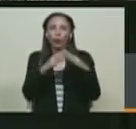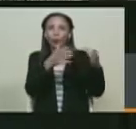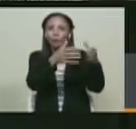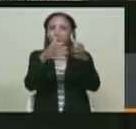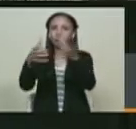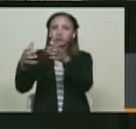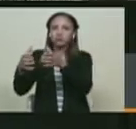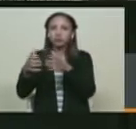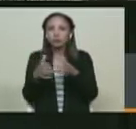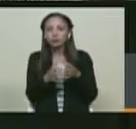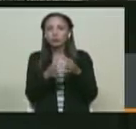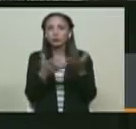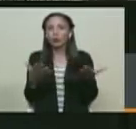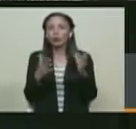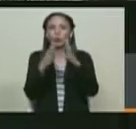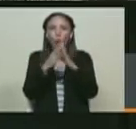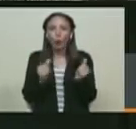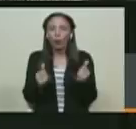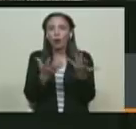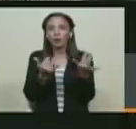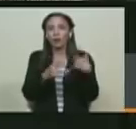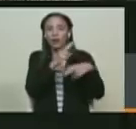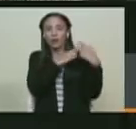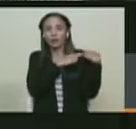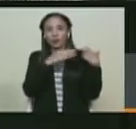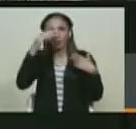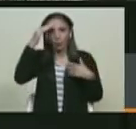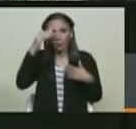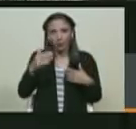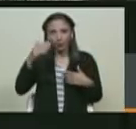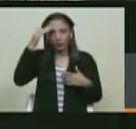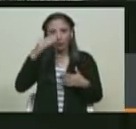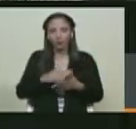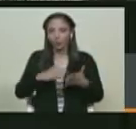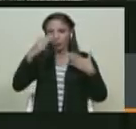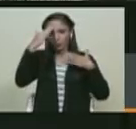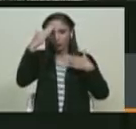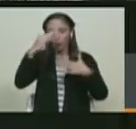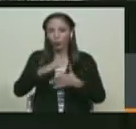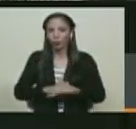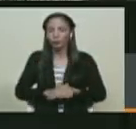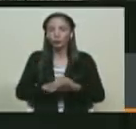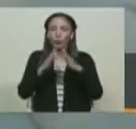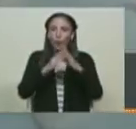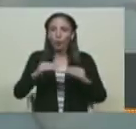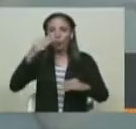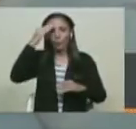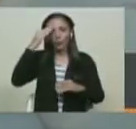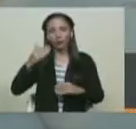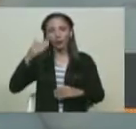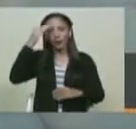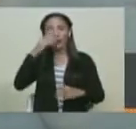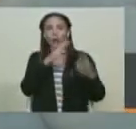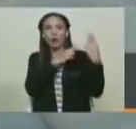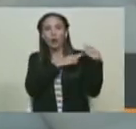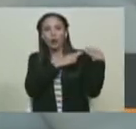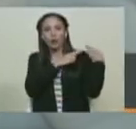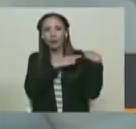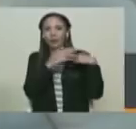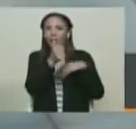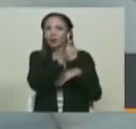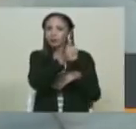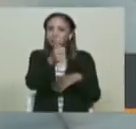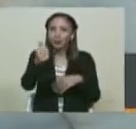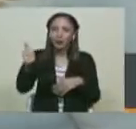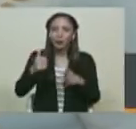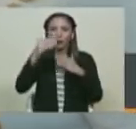estratégico operacional de la Fuerza Armada Nacional Bolivariana, mi saludo al Estado Mayor Superior, a los jefes de las redes, SODI, feliz